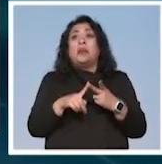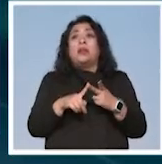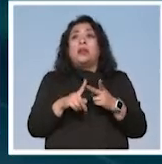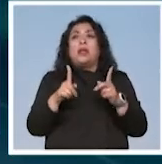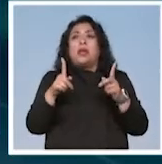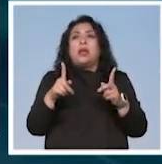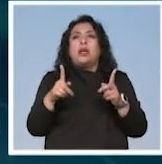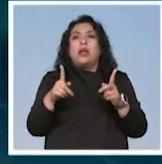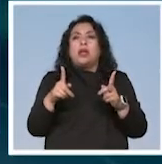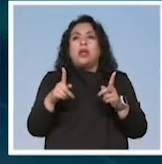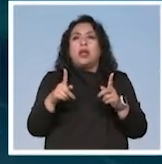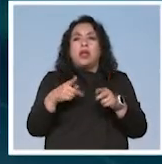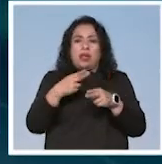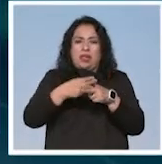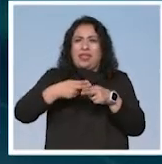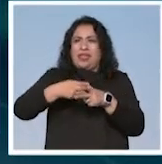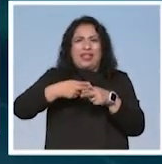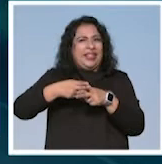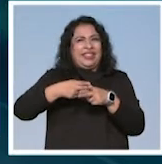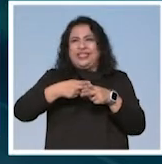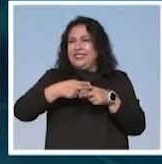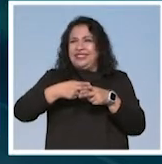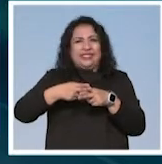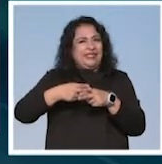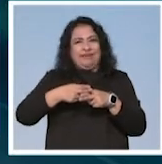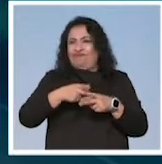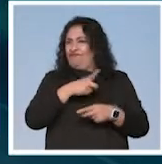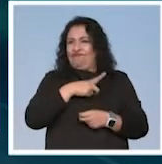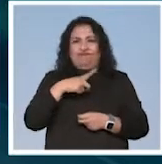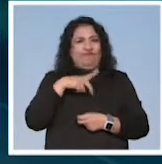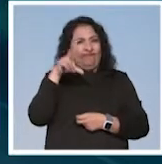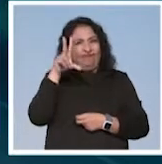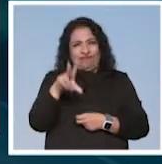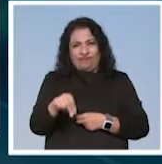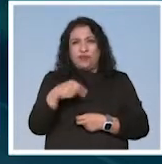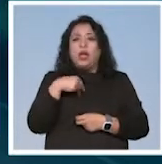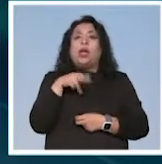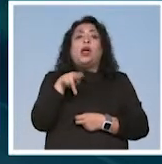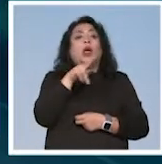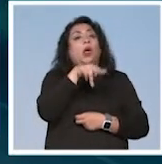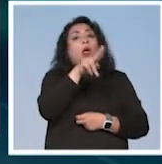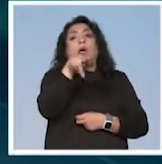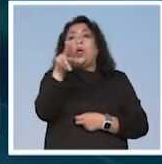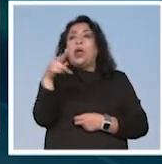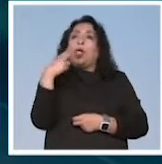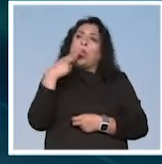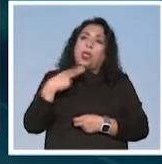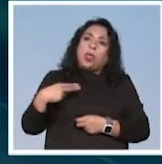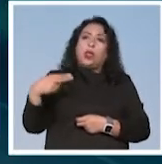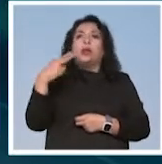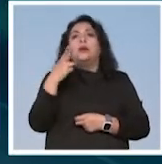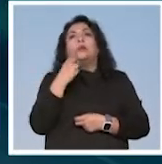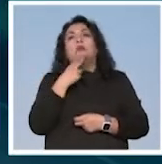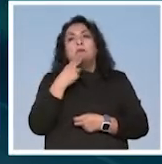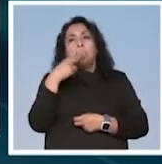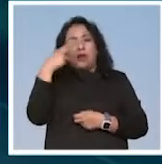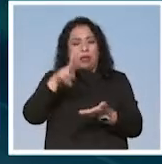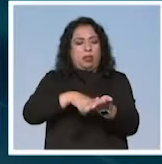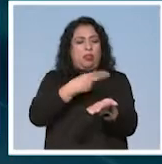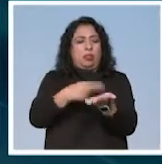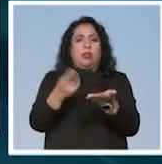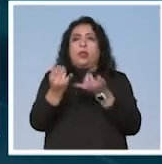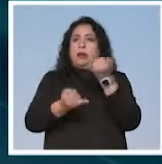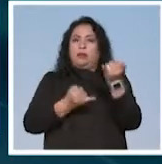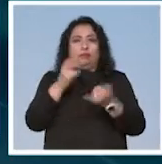fueran tenedores o cuchillos es otra cosa que no debemos hacer. Señalar con ellos, lamerlos o utilizarlos para untar o